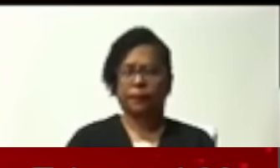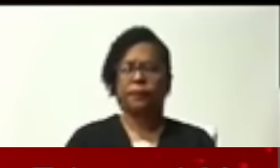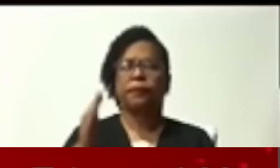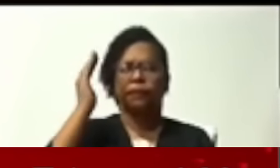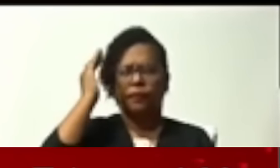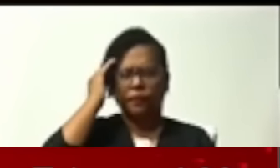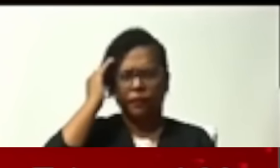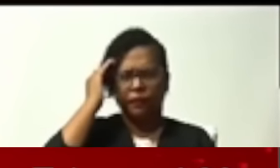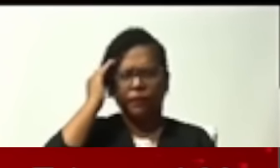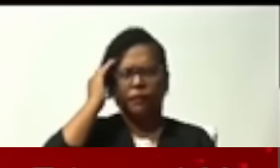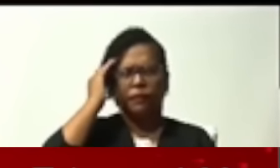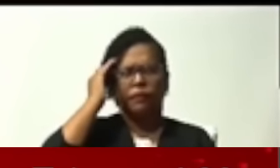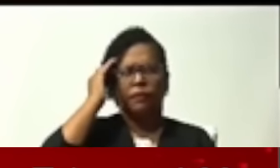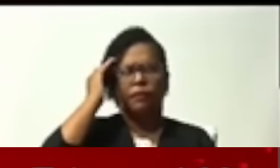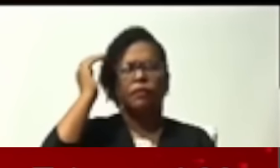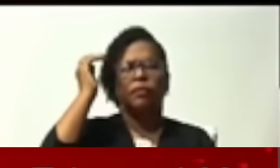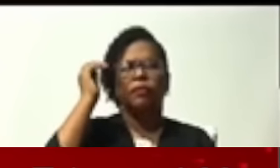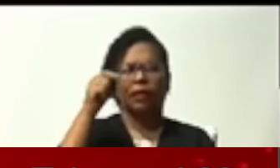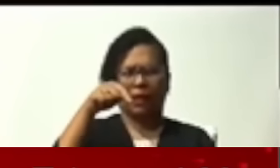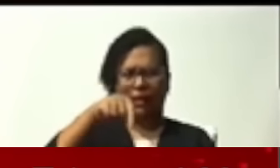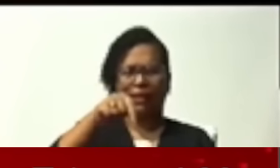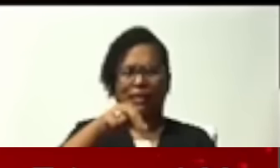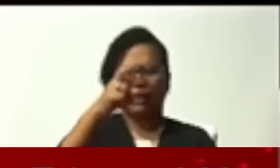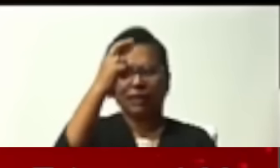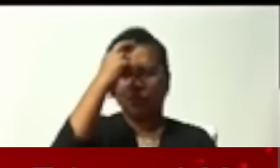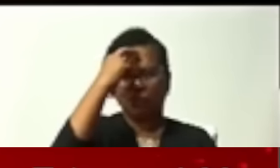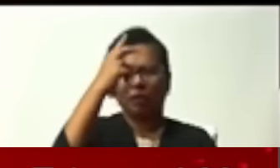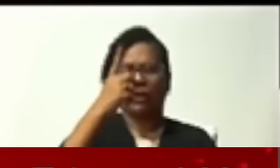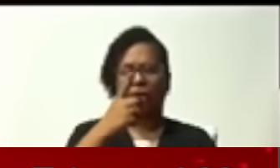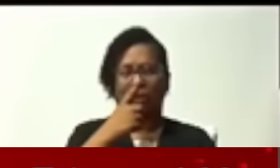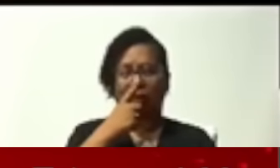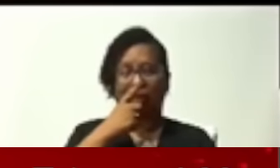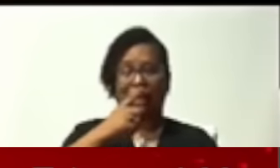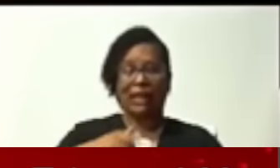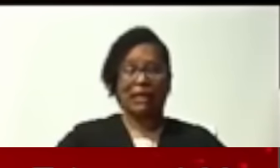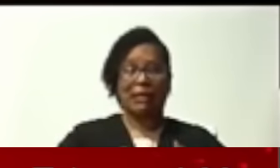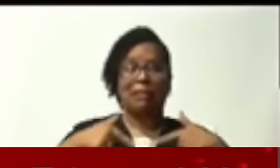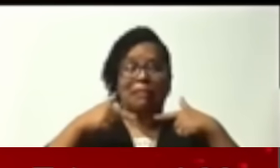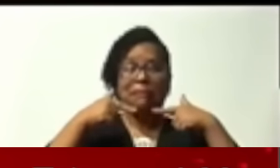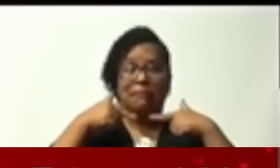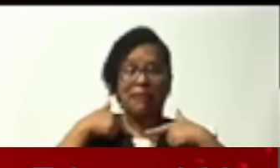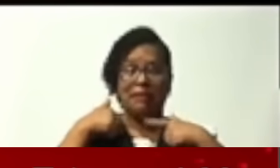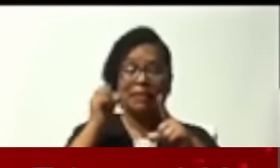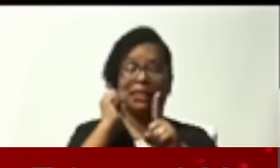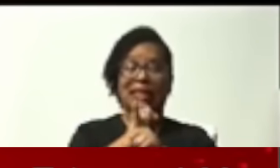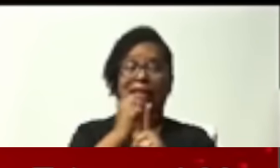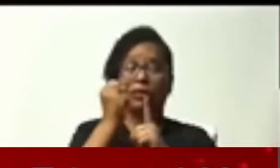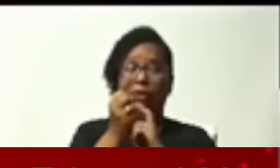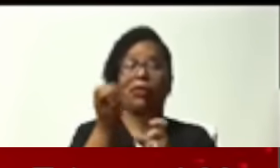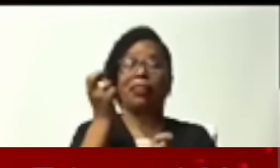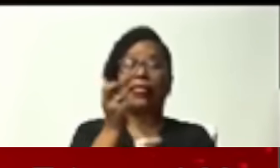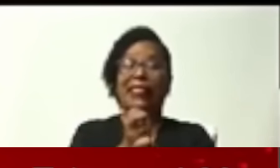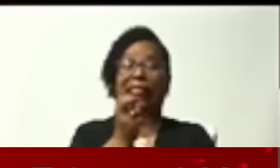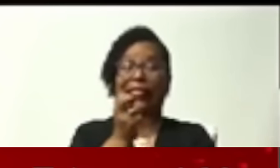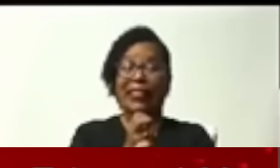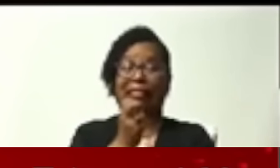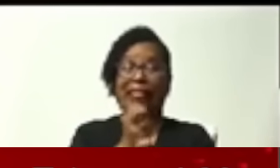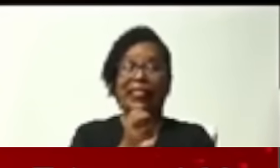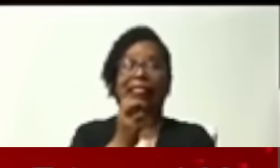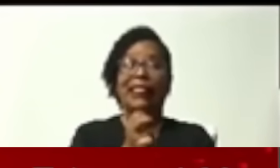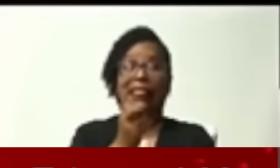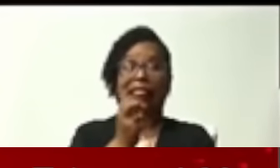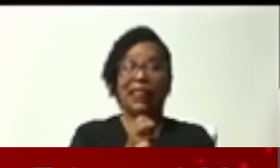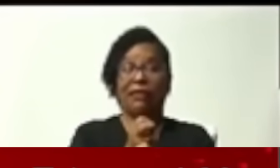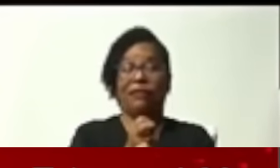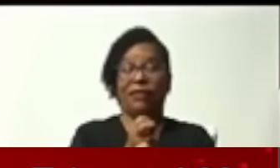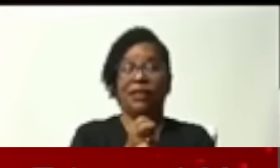la República Dominicana vive, un momento de alta tensión. Es constante, no es nuevo, pero otra vez es con